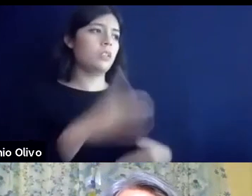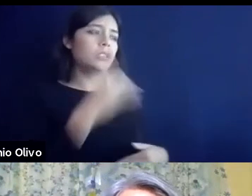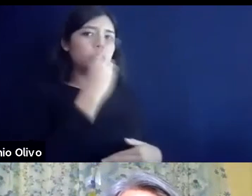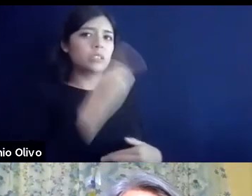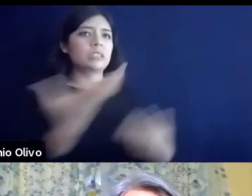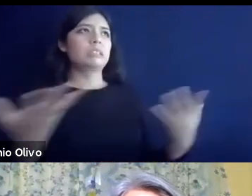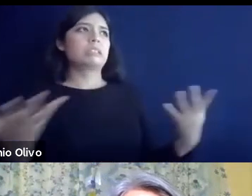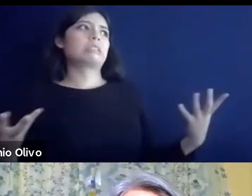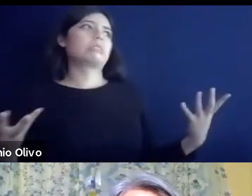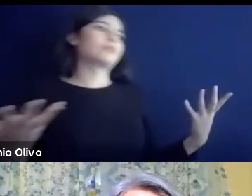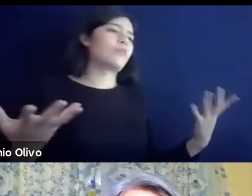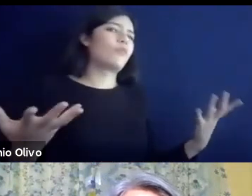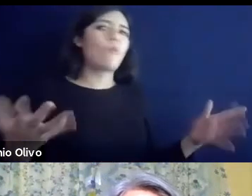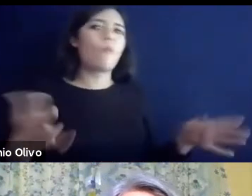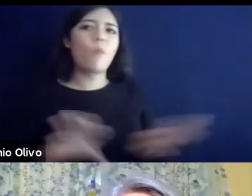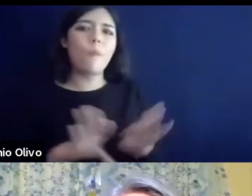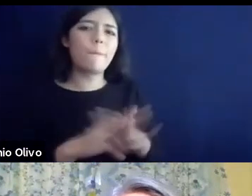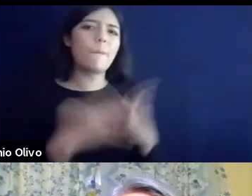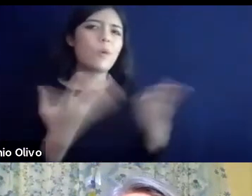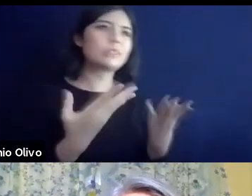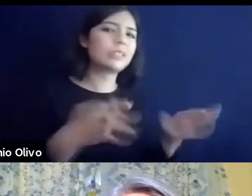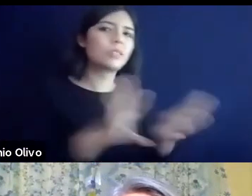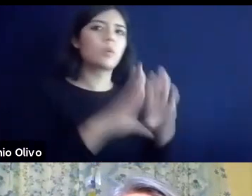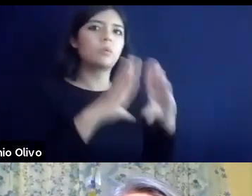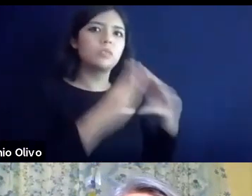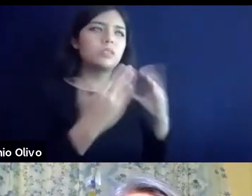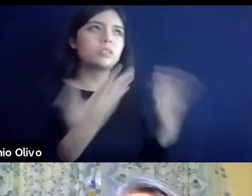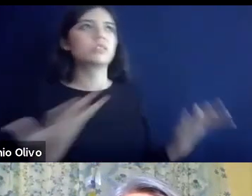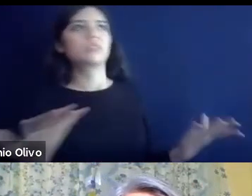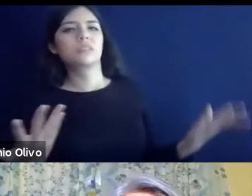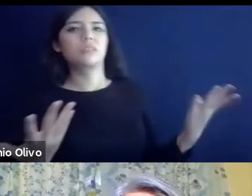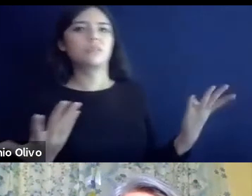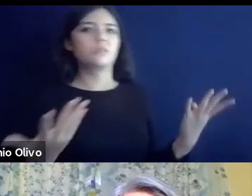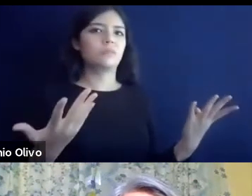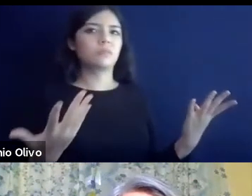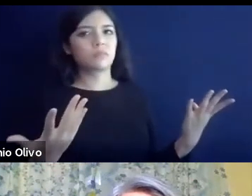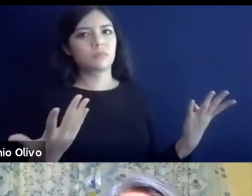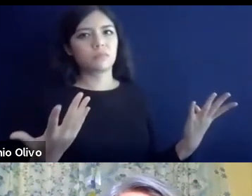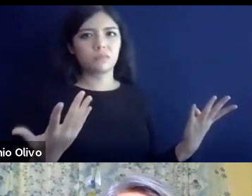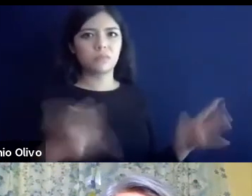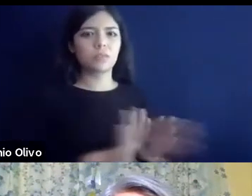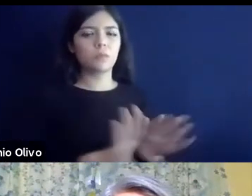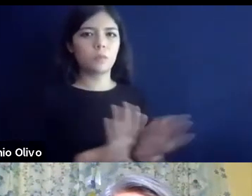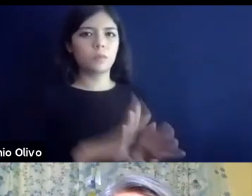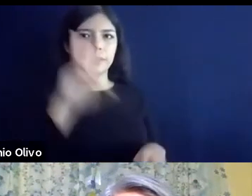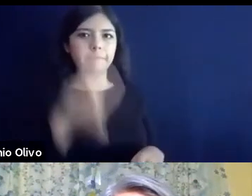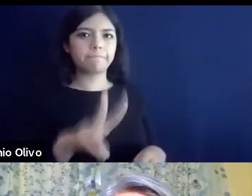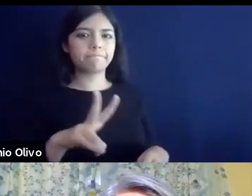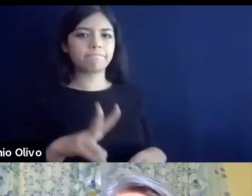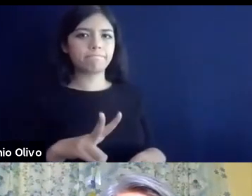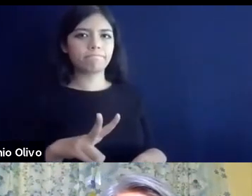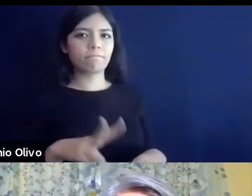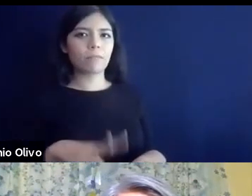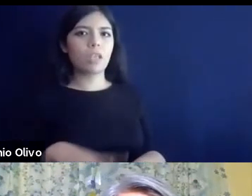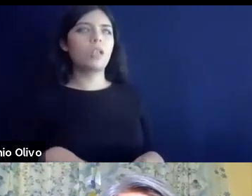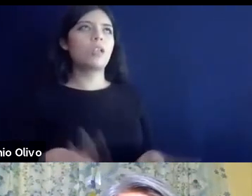qué hacer, viendo cómo lo podían apoyar y tratando de tener ese cuidado de que porque no pueden decirle a las